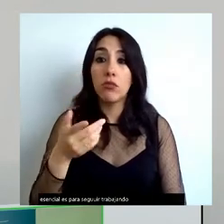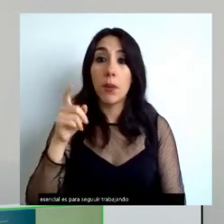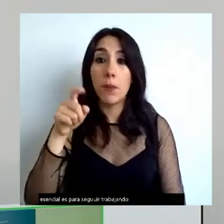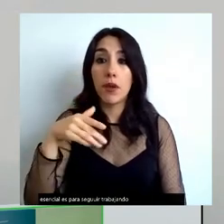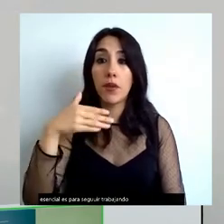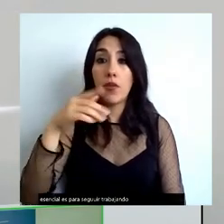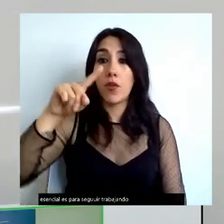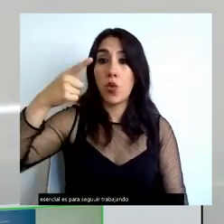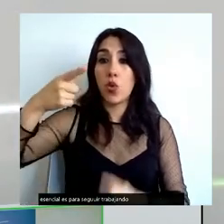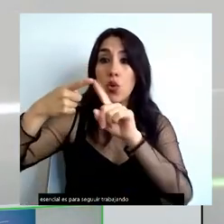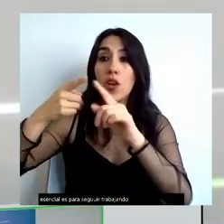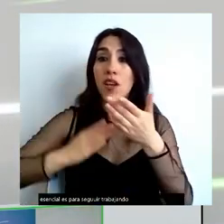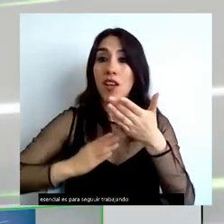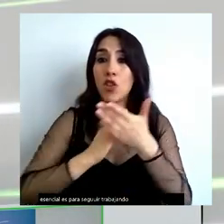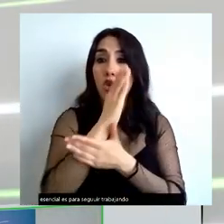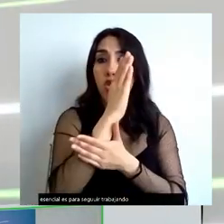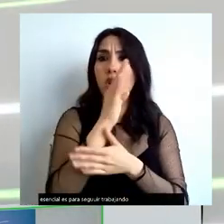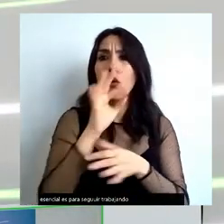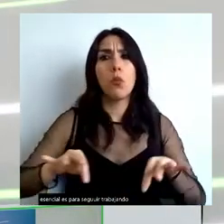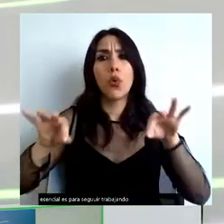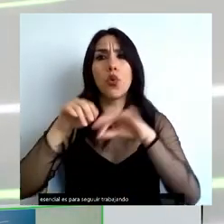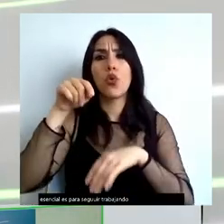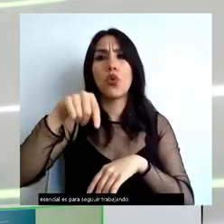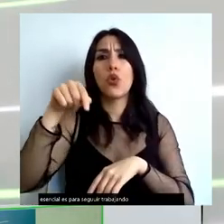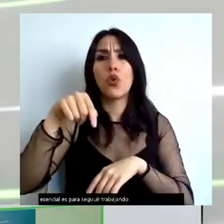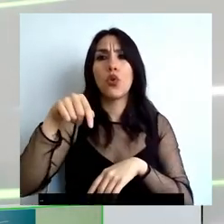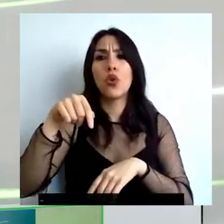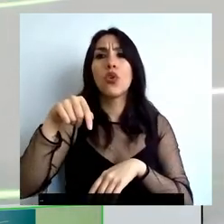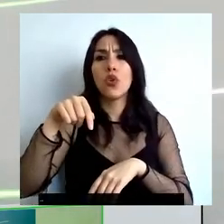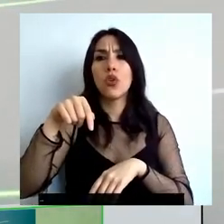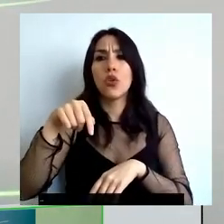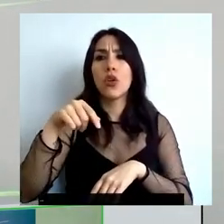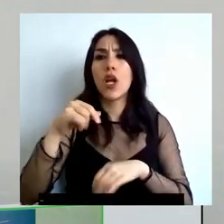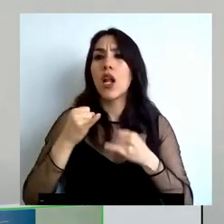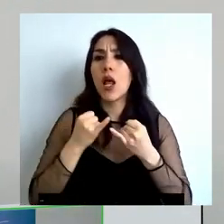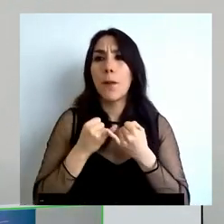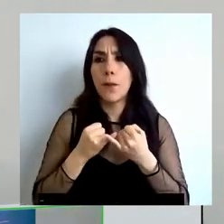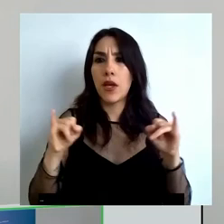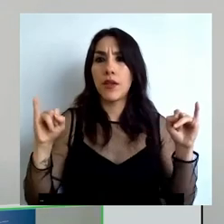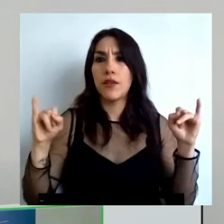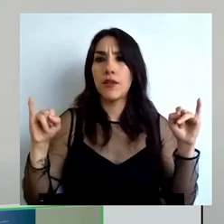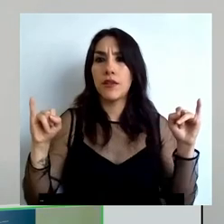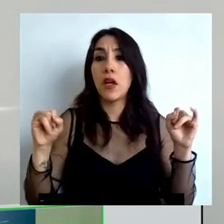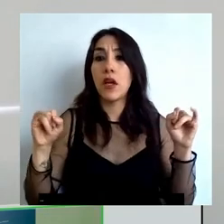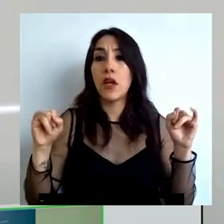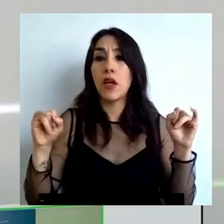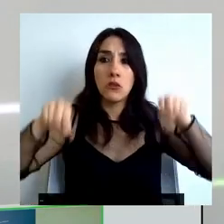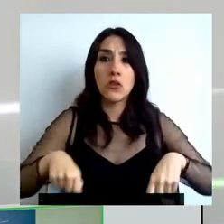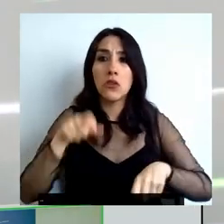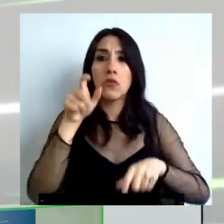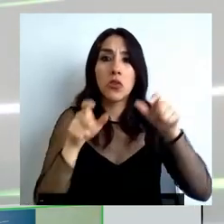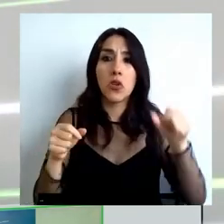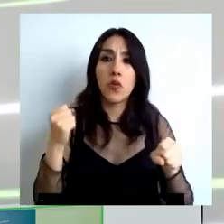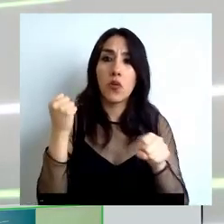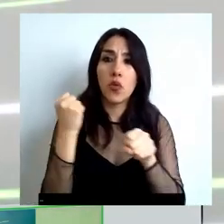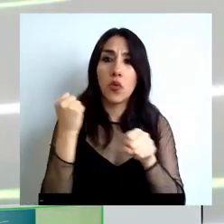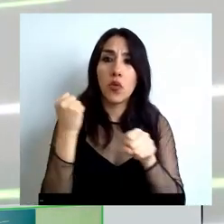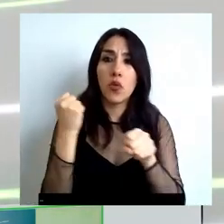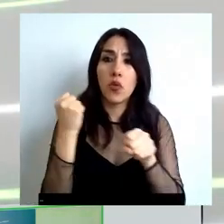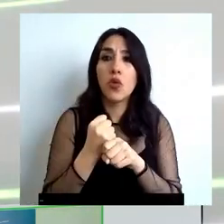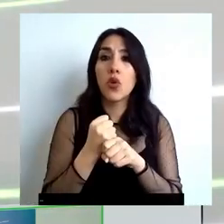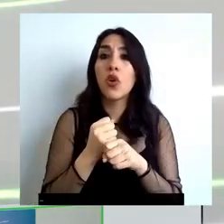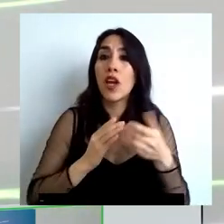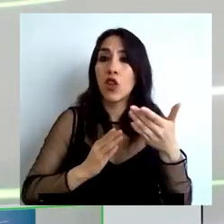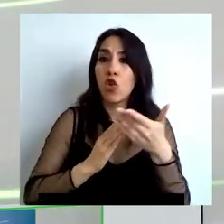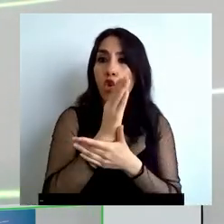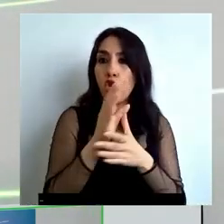nos estamos refiriendo a derechos individuales que pueden tener los trabajadores, como también a los derechos colectivos, ¿no? Y en ese